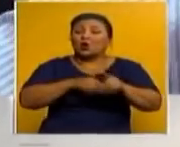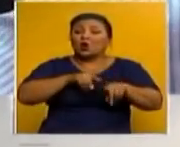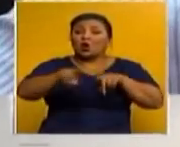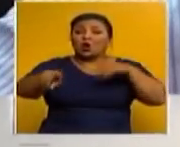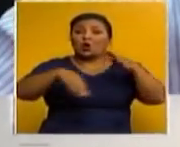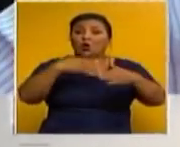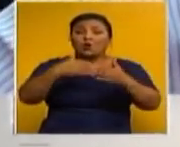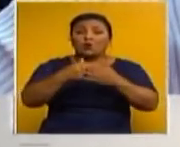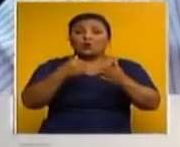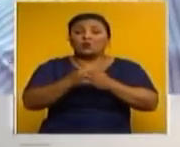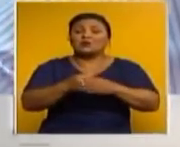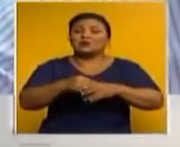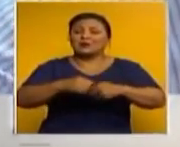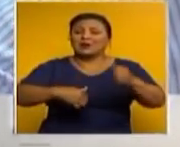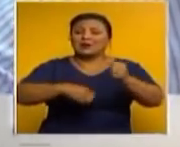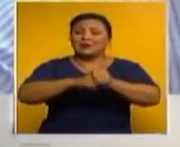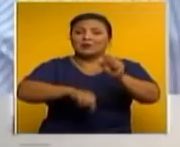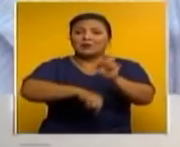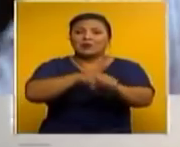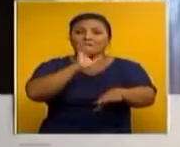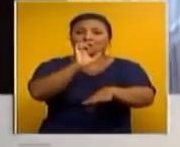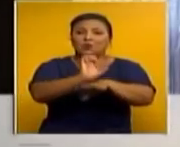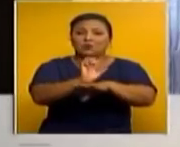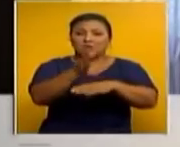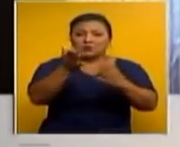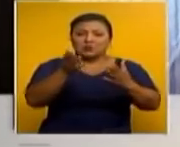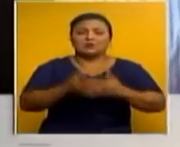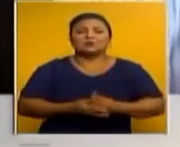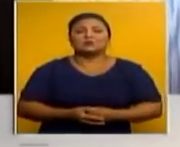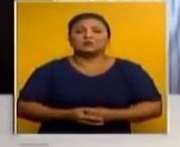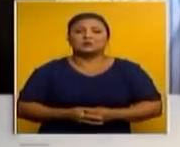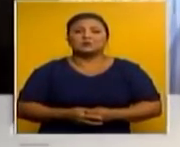las transmisiones del campeonato ecuatoriano. Ya les contamos.